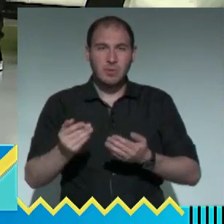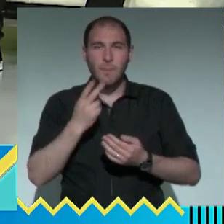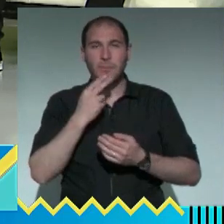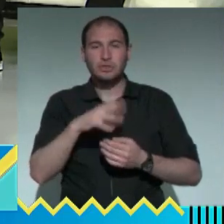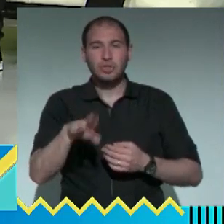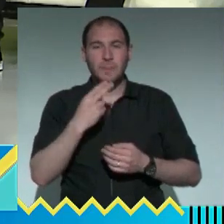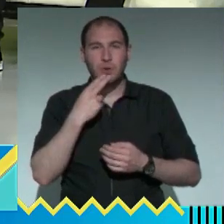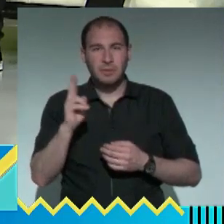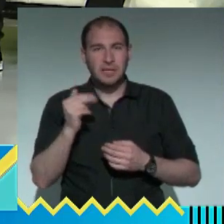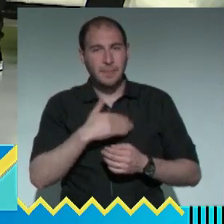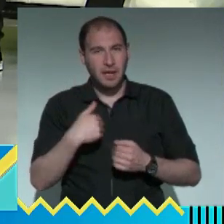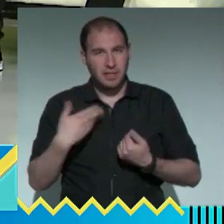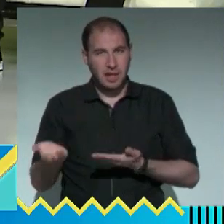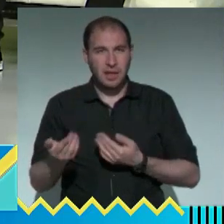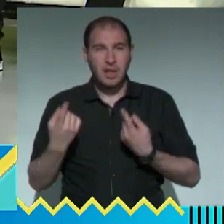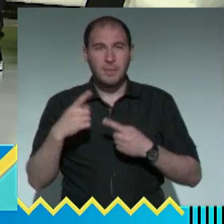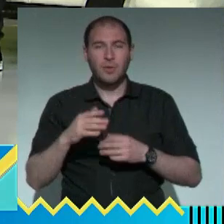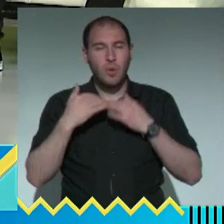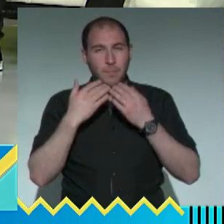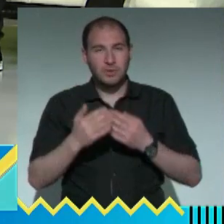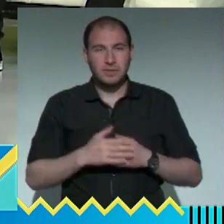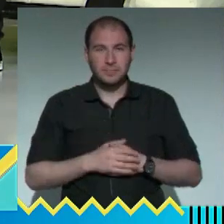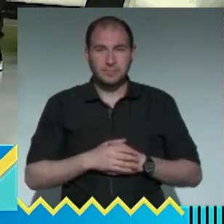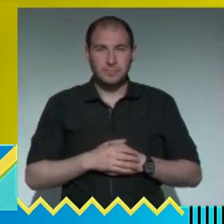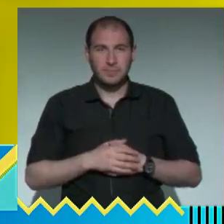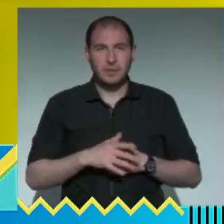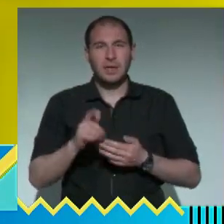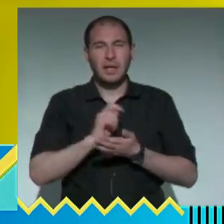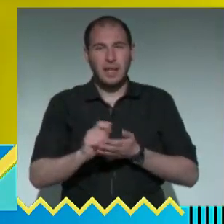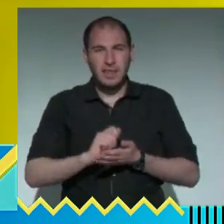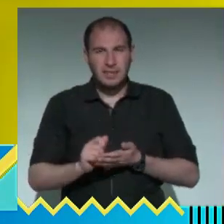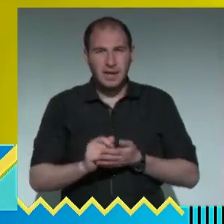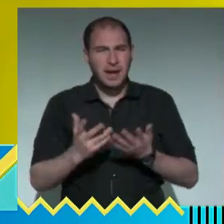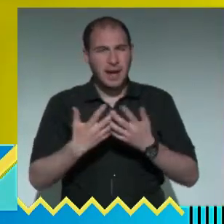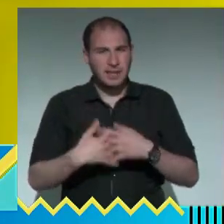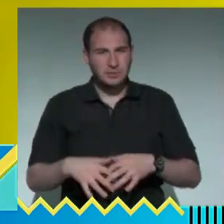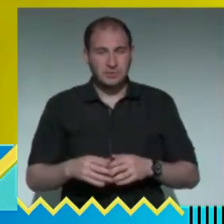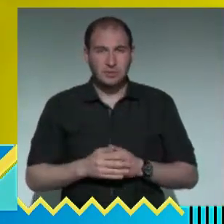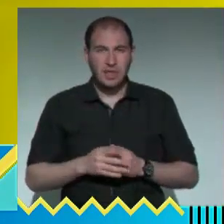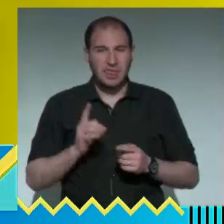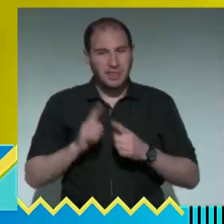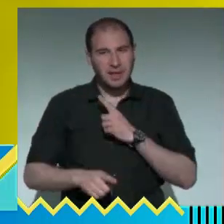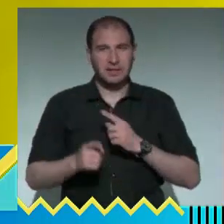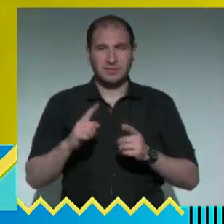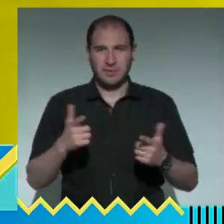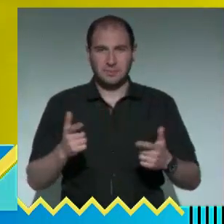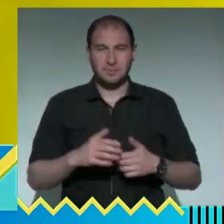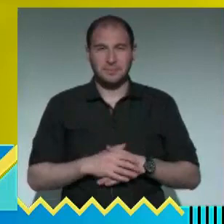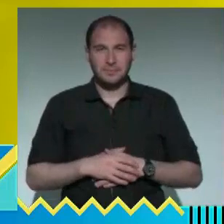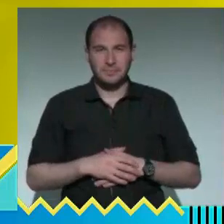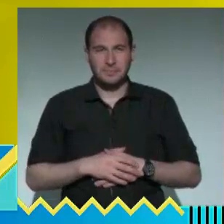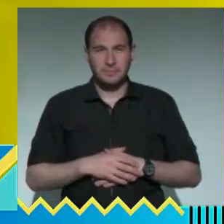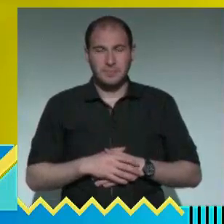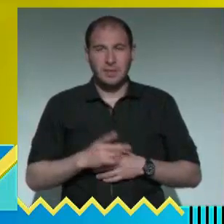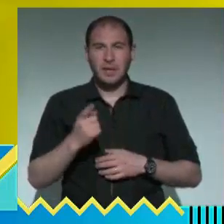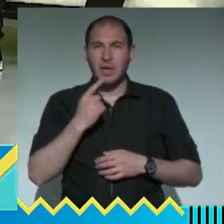Promesas también a la madre, pero al margen de eso no tienes como letras tan relacionadas con, tan directas, digamos. Uh-huh.